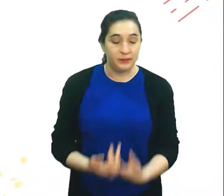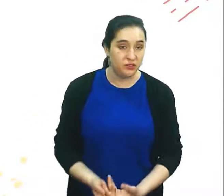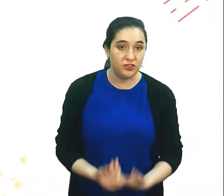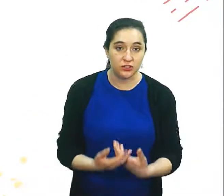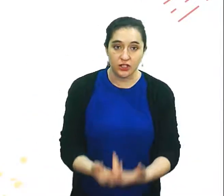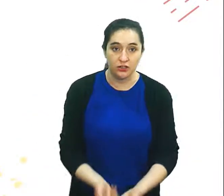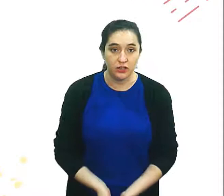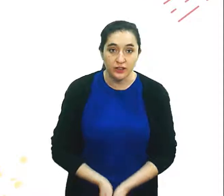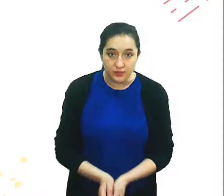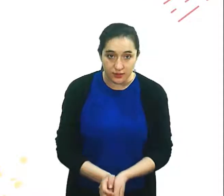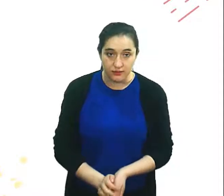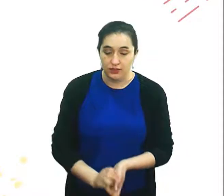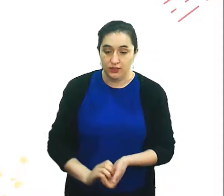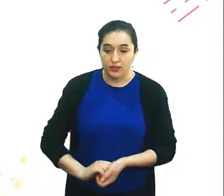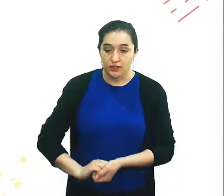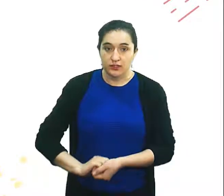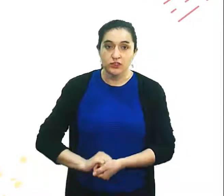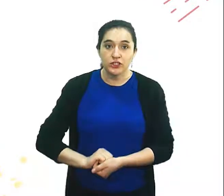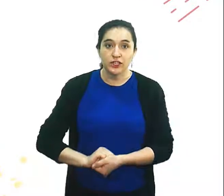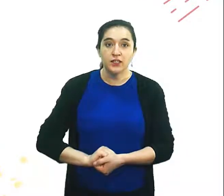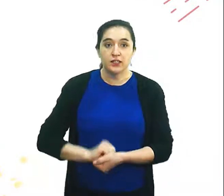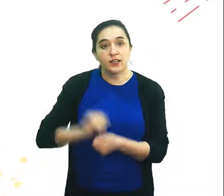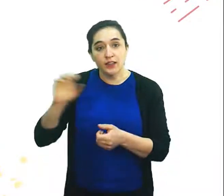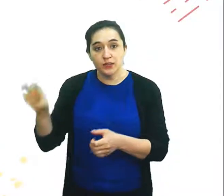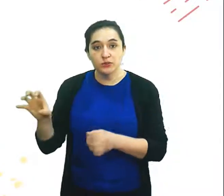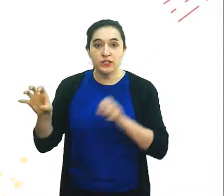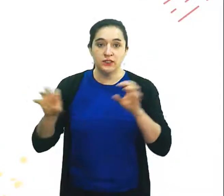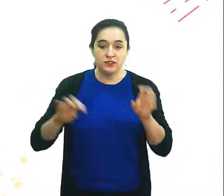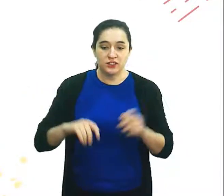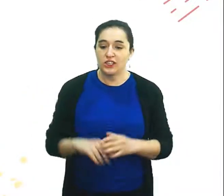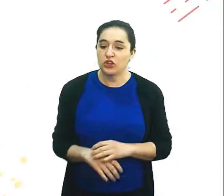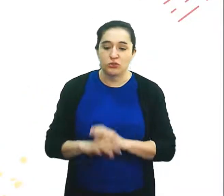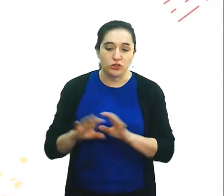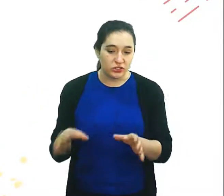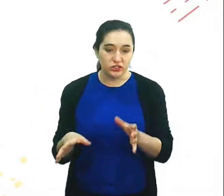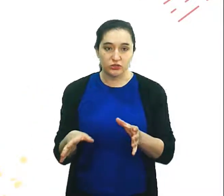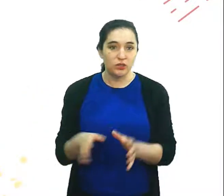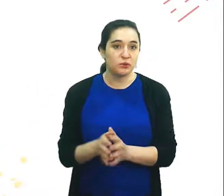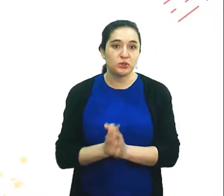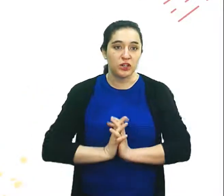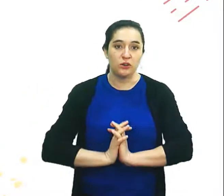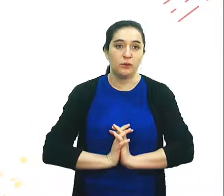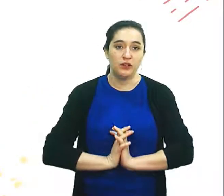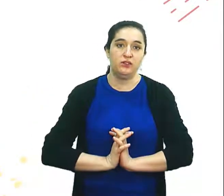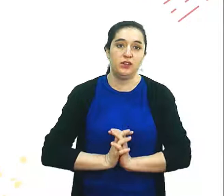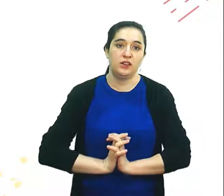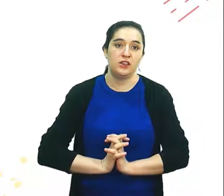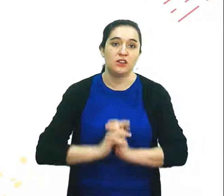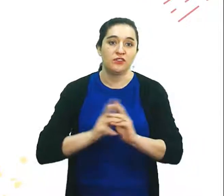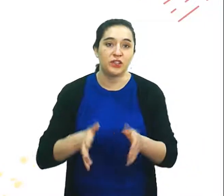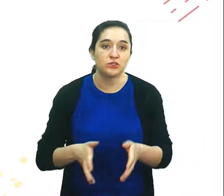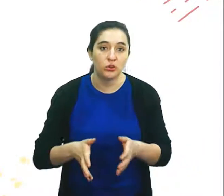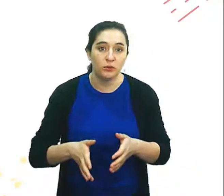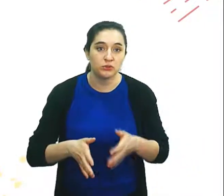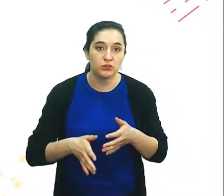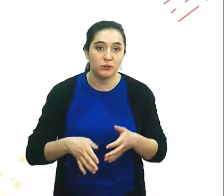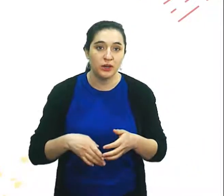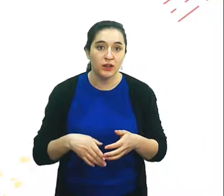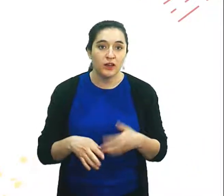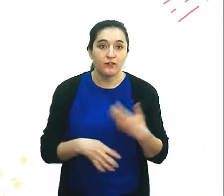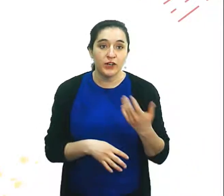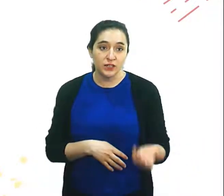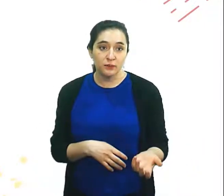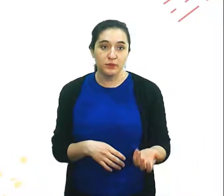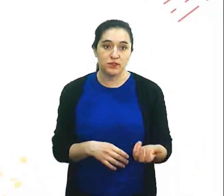en específico qué es lo que dice, sino que cada una, y como lo dice su nombre, ustedes lo pueden identificar solo por su